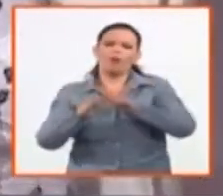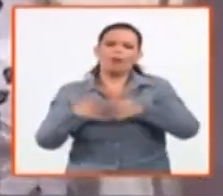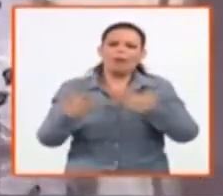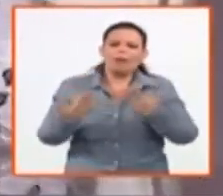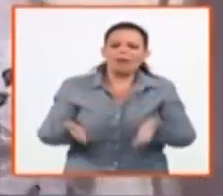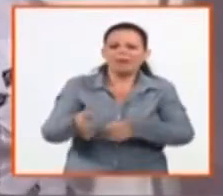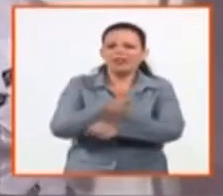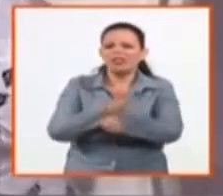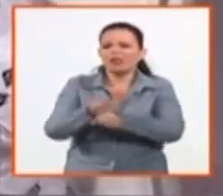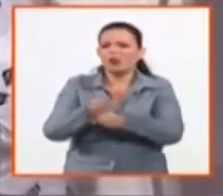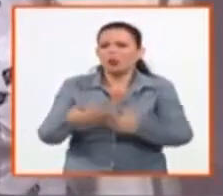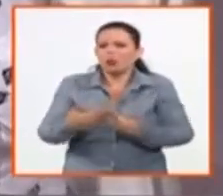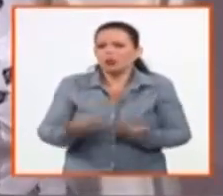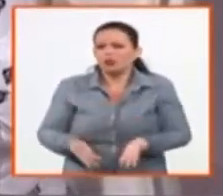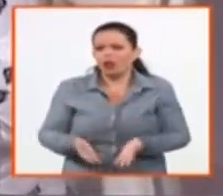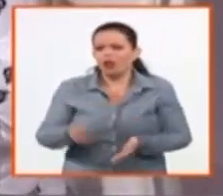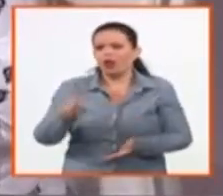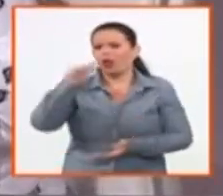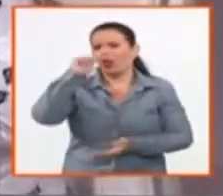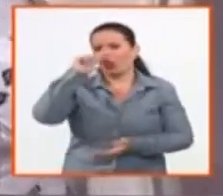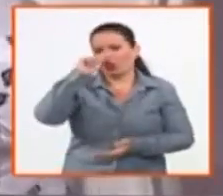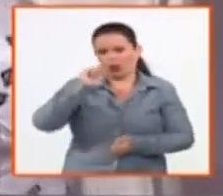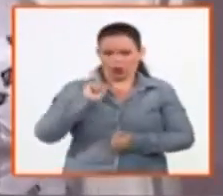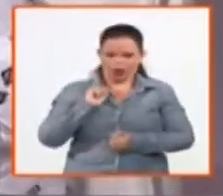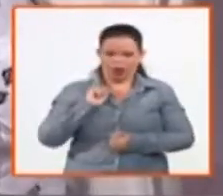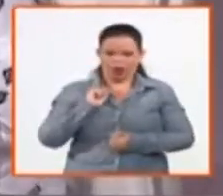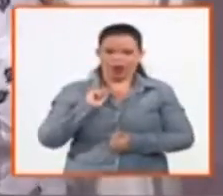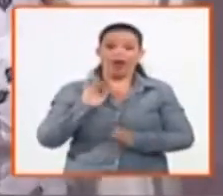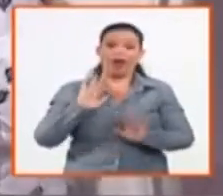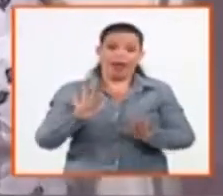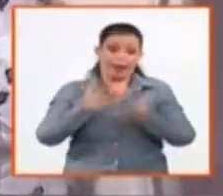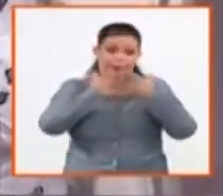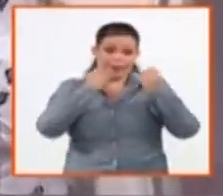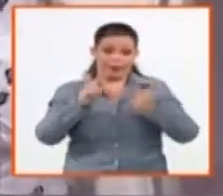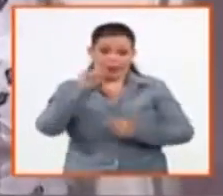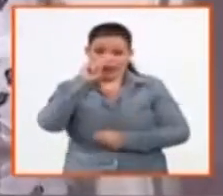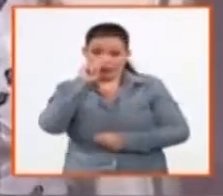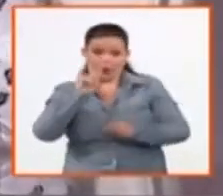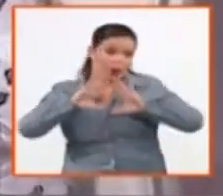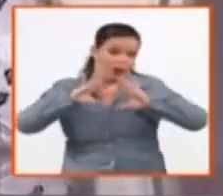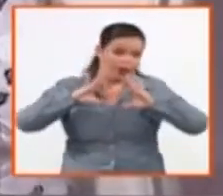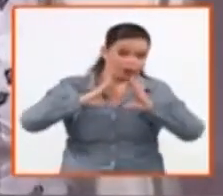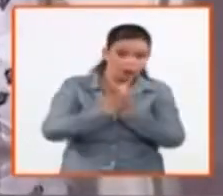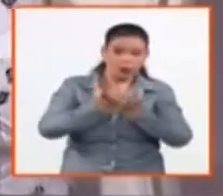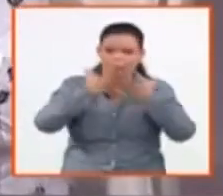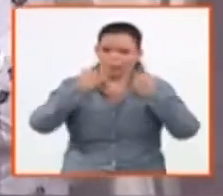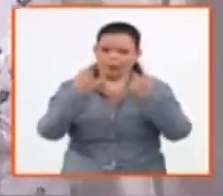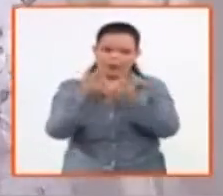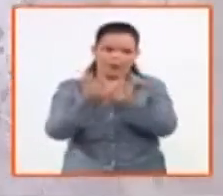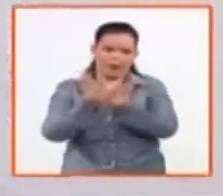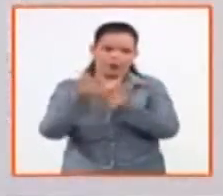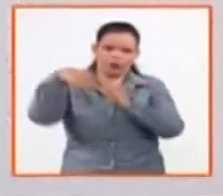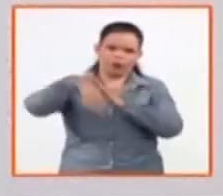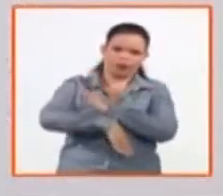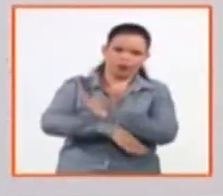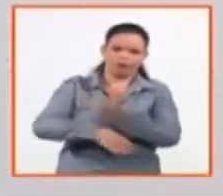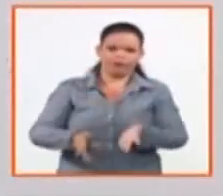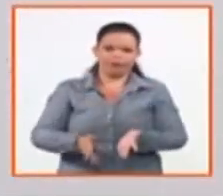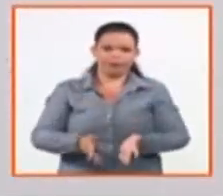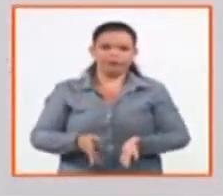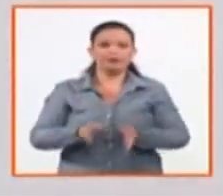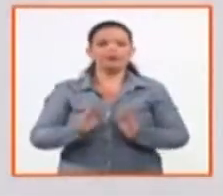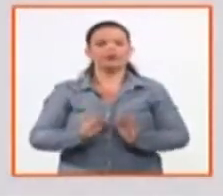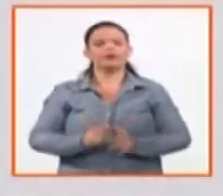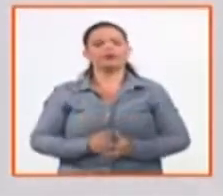mafias, etcétera. Lo otro es el bajo nivel de vida de forma general, porque lo que nosotros vemos es, bueno, ciudades,